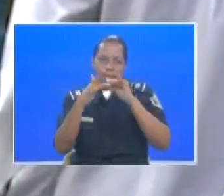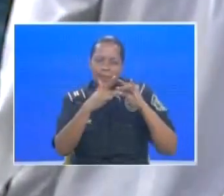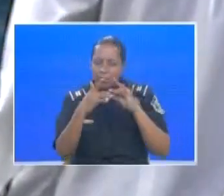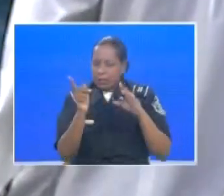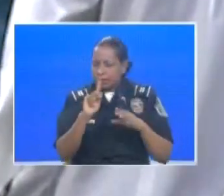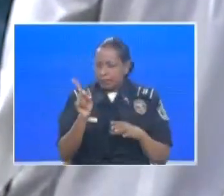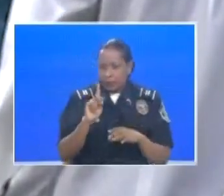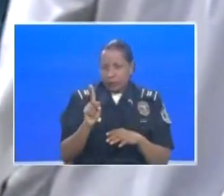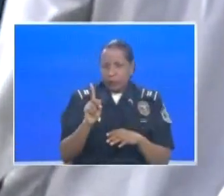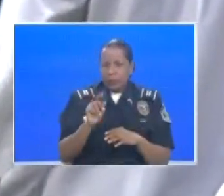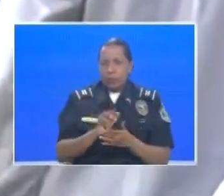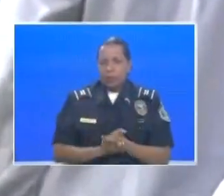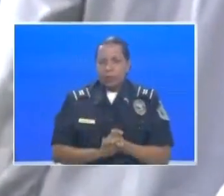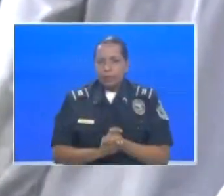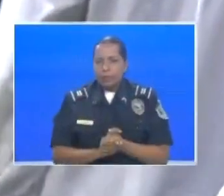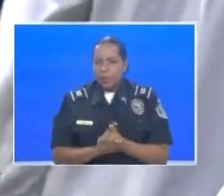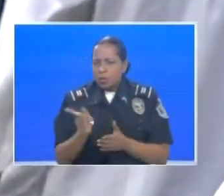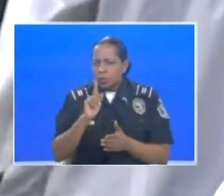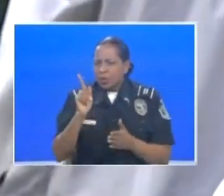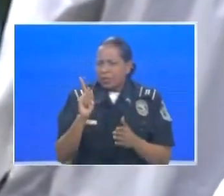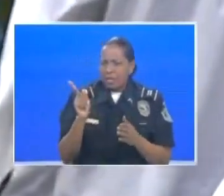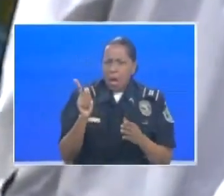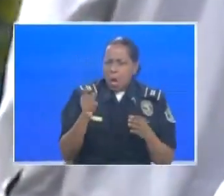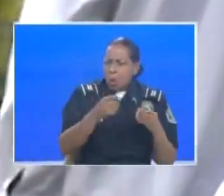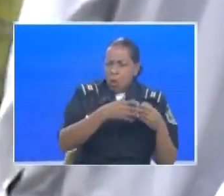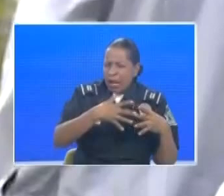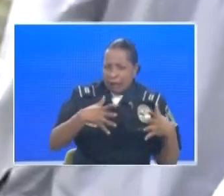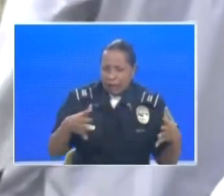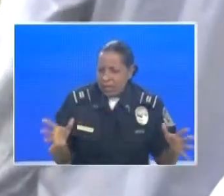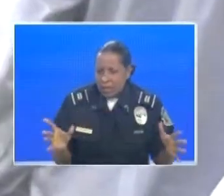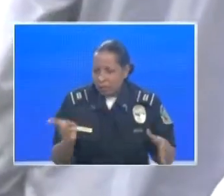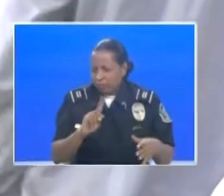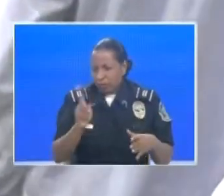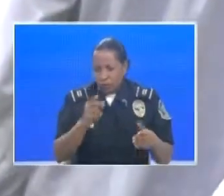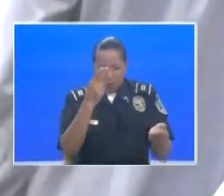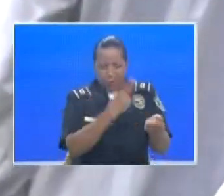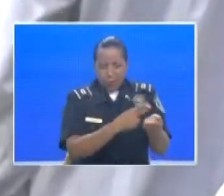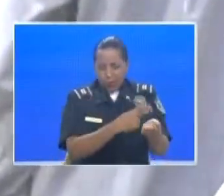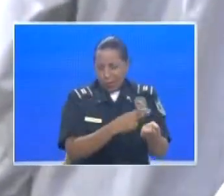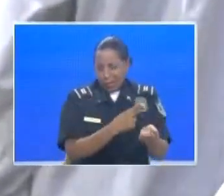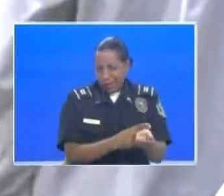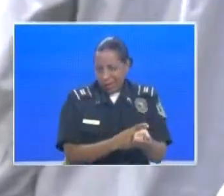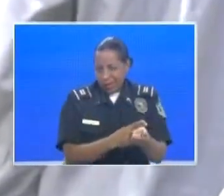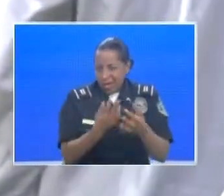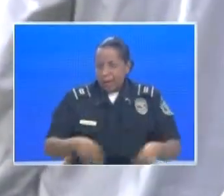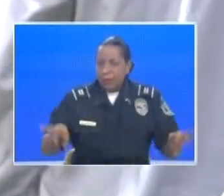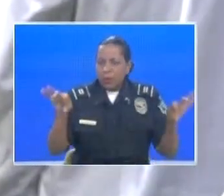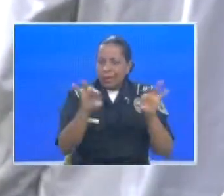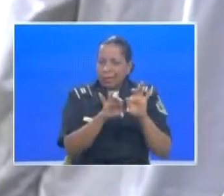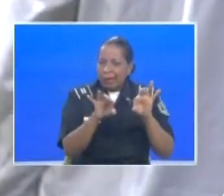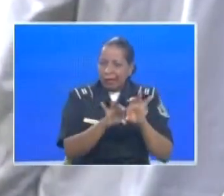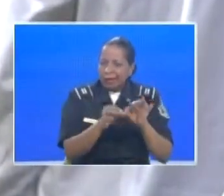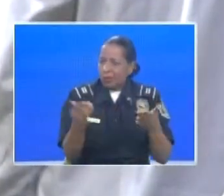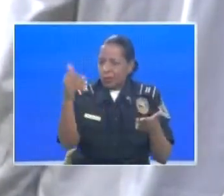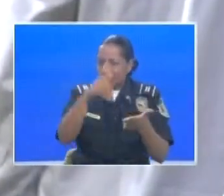aire acondicionado especial porque no puede ser cualquier tipo de aire acondicionado porque es un hospital. No es un centro de convenciones